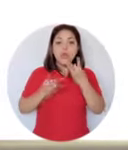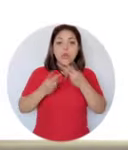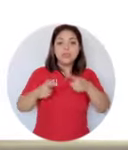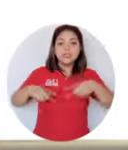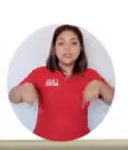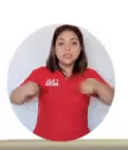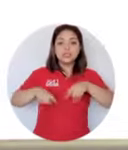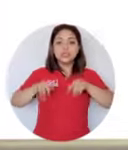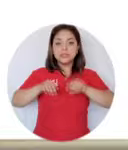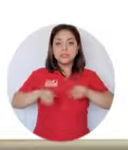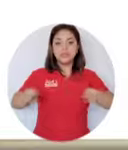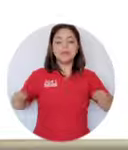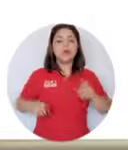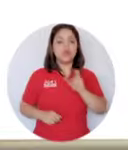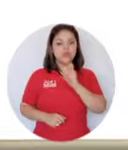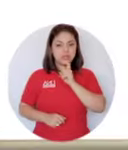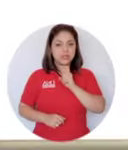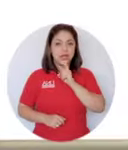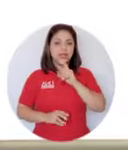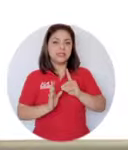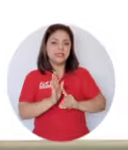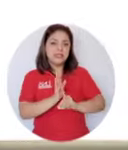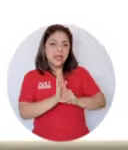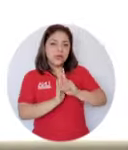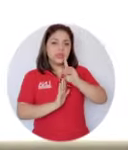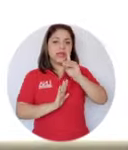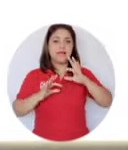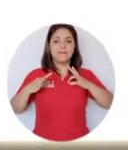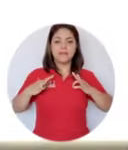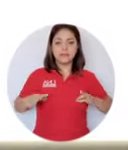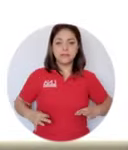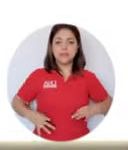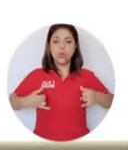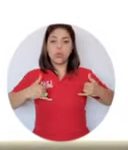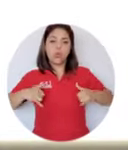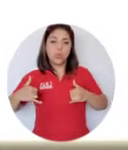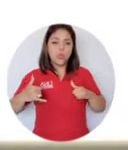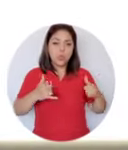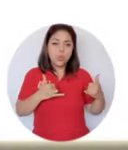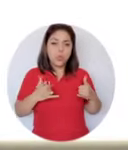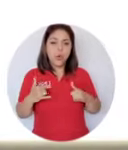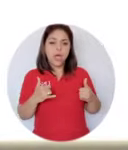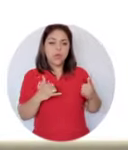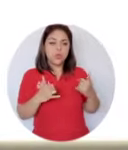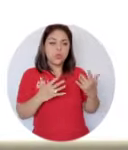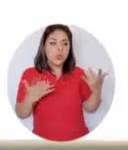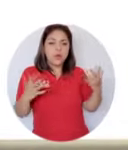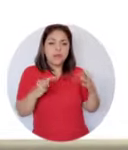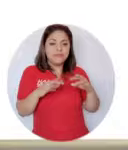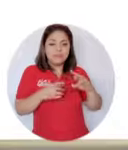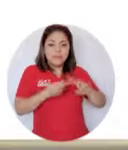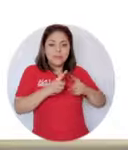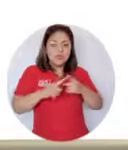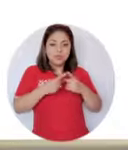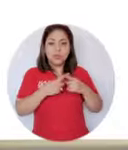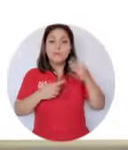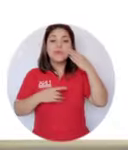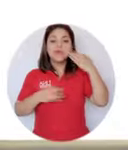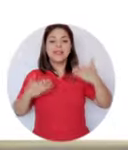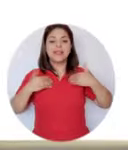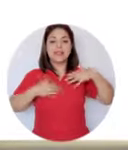esto les va a costar, por ejemplo, desarrollarse físicamente, jugar con sus pares, simplemente porque